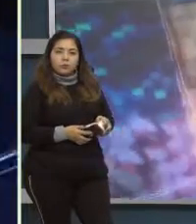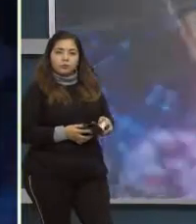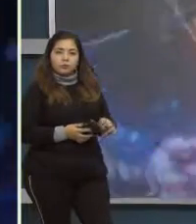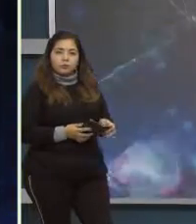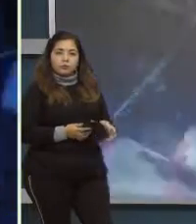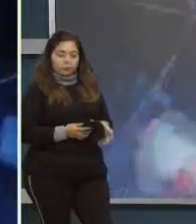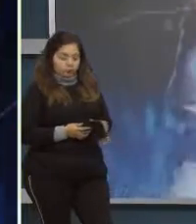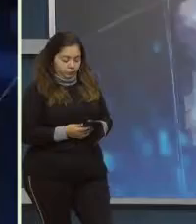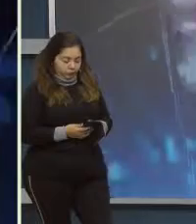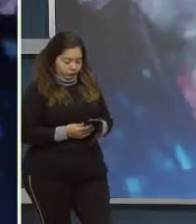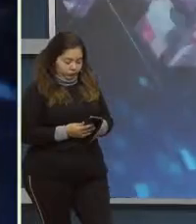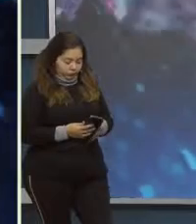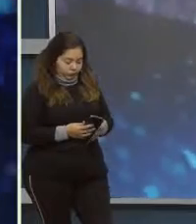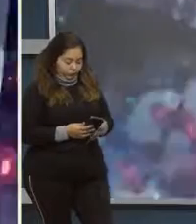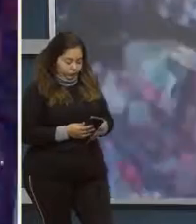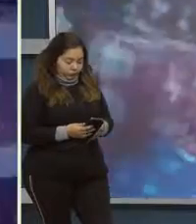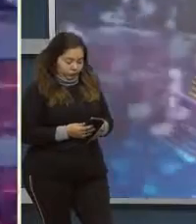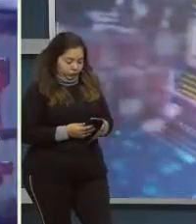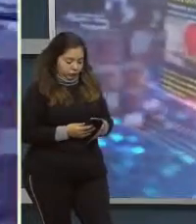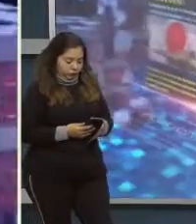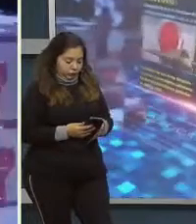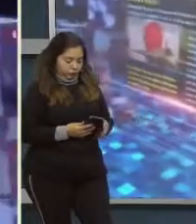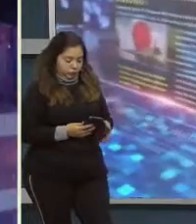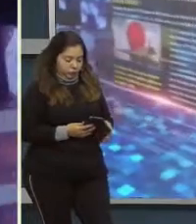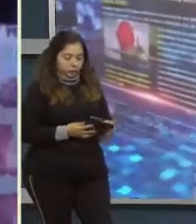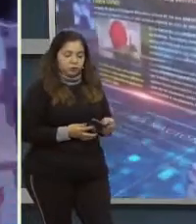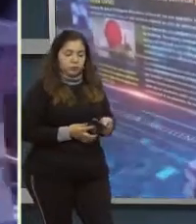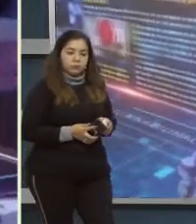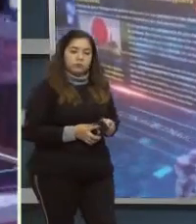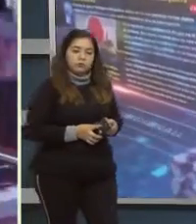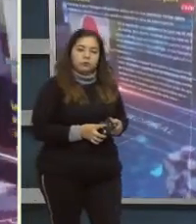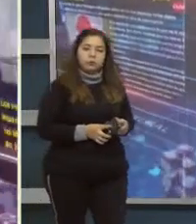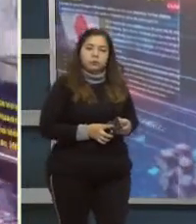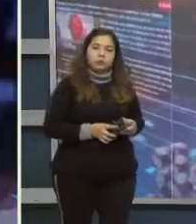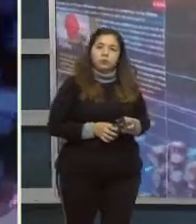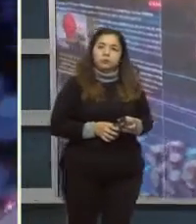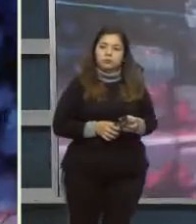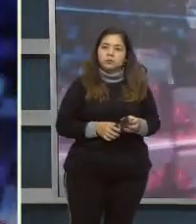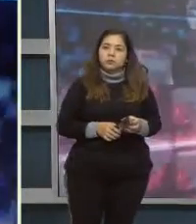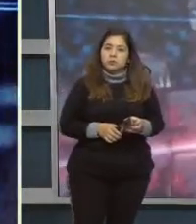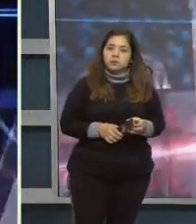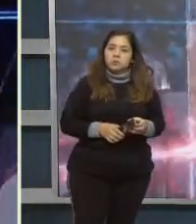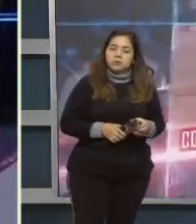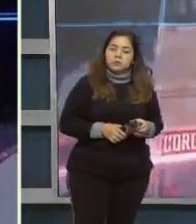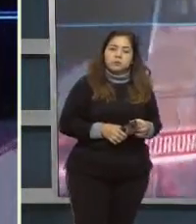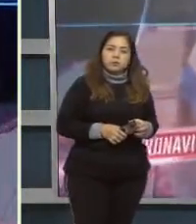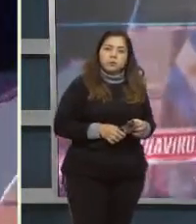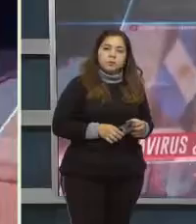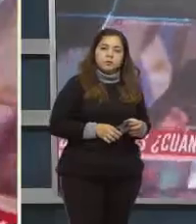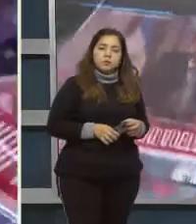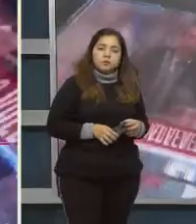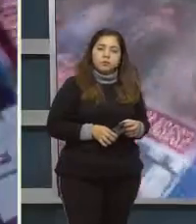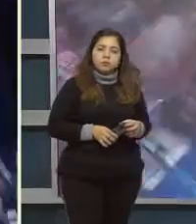preparando edilizamente, porque eso lleva mucho tiempo. Ya se han hecho distribuciones y